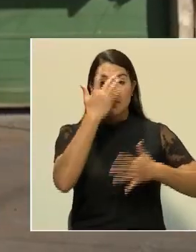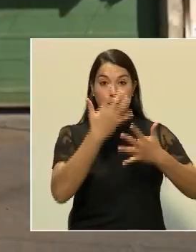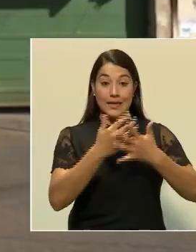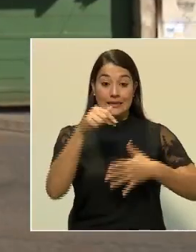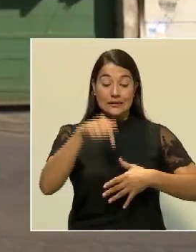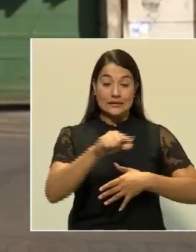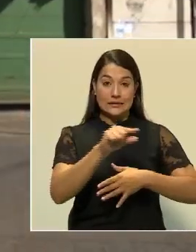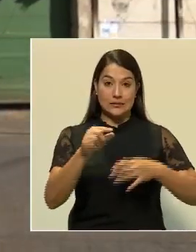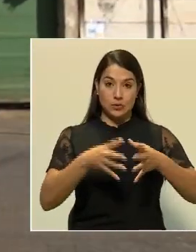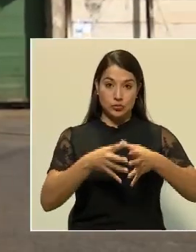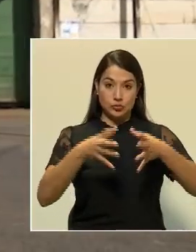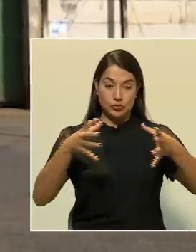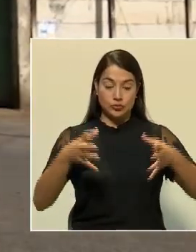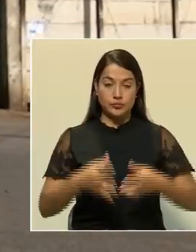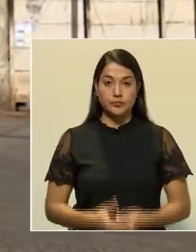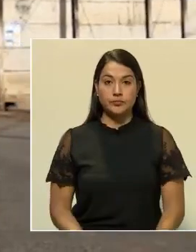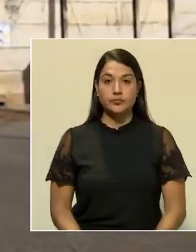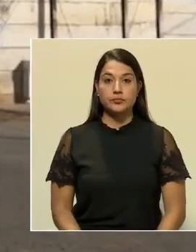esta semana.